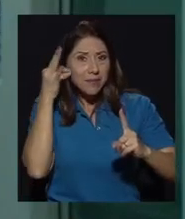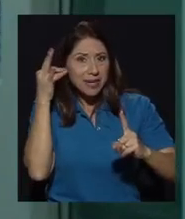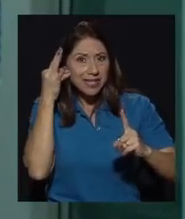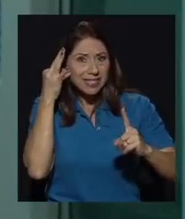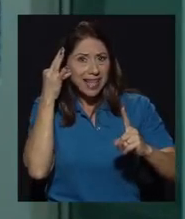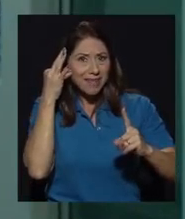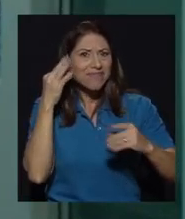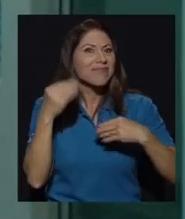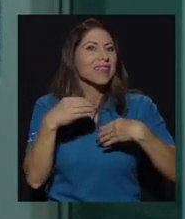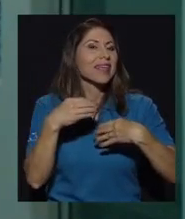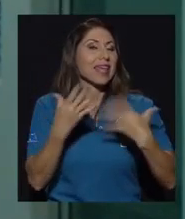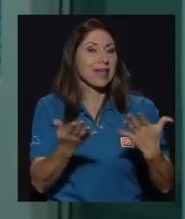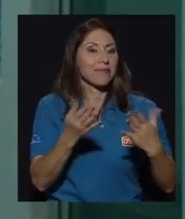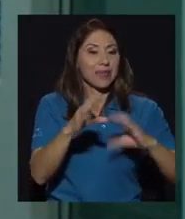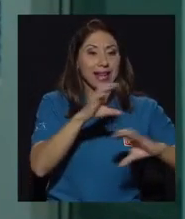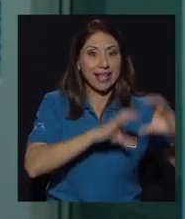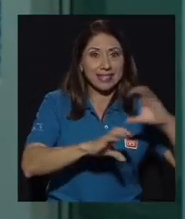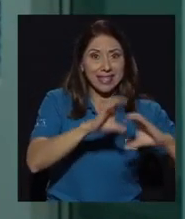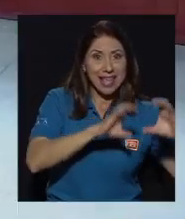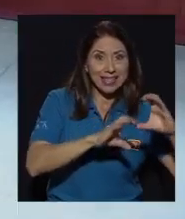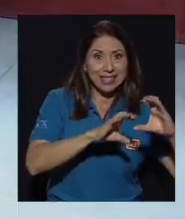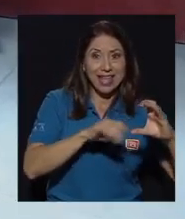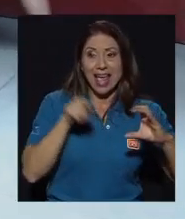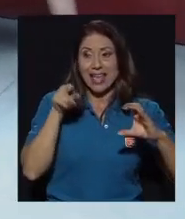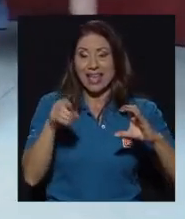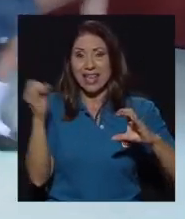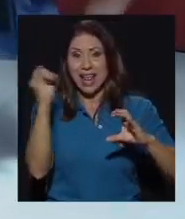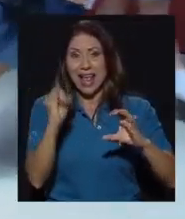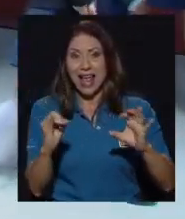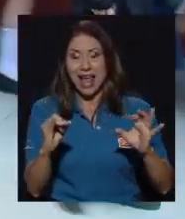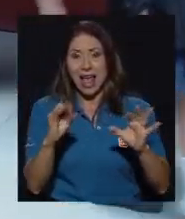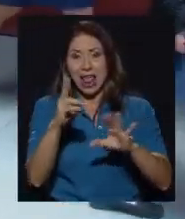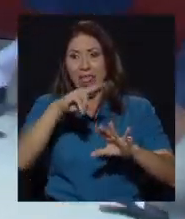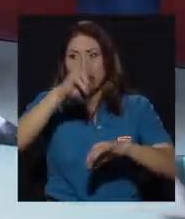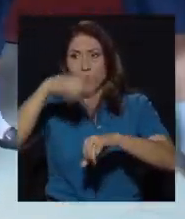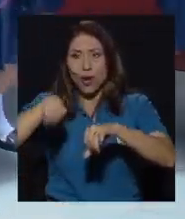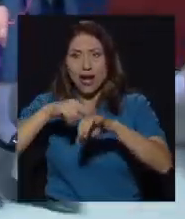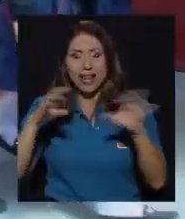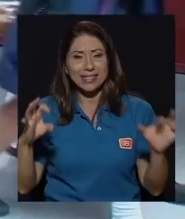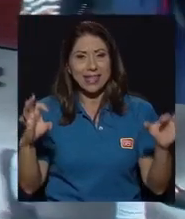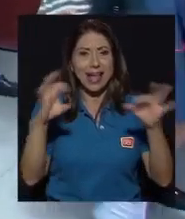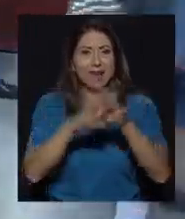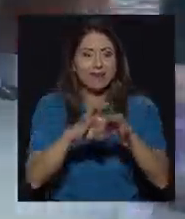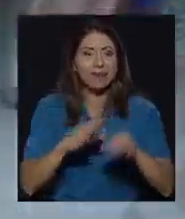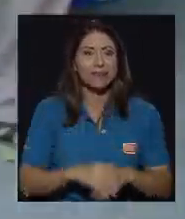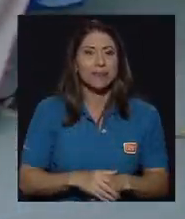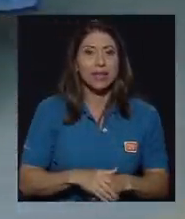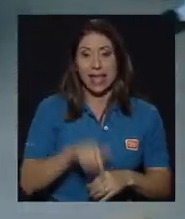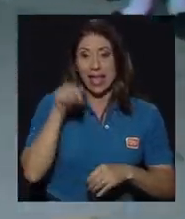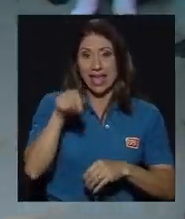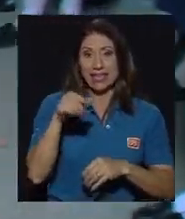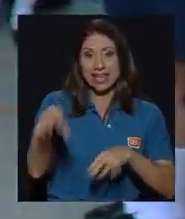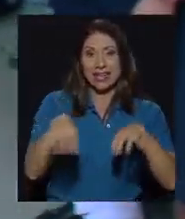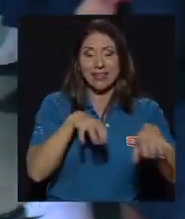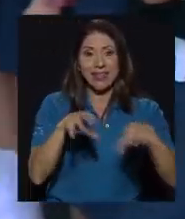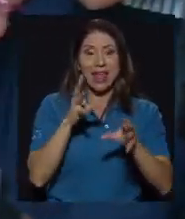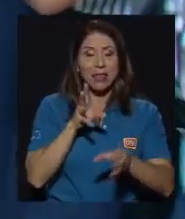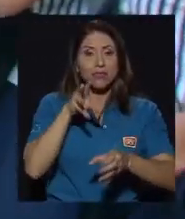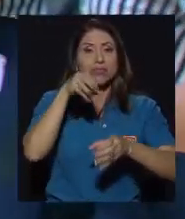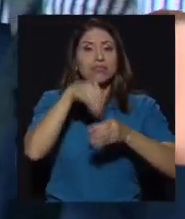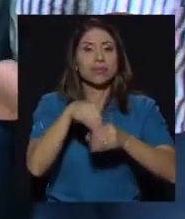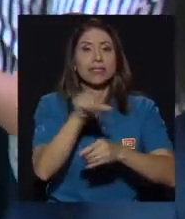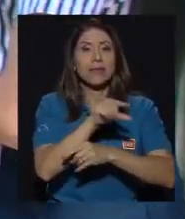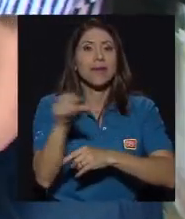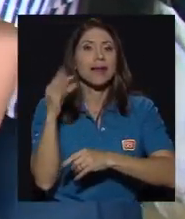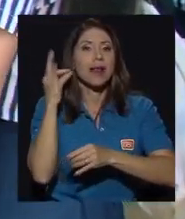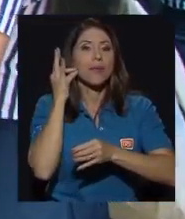en relación a la ciencia y el vínculo de la ciencia con la naturaleza. Esta actividad fue parte de la Semana